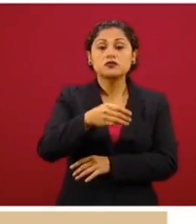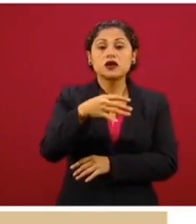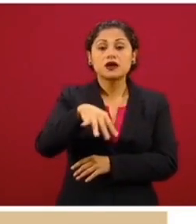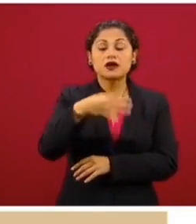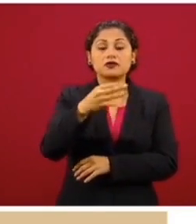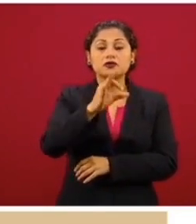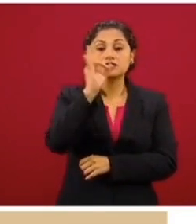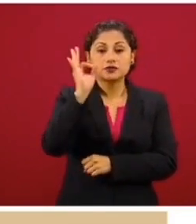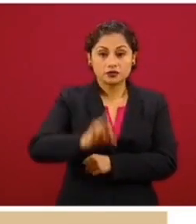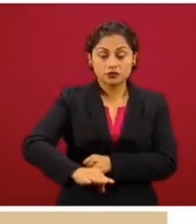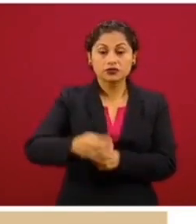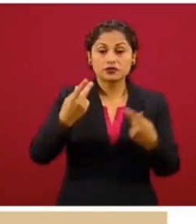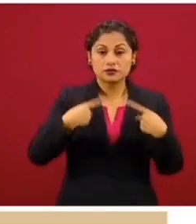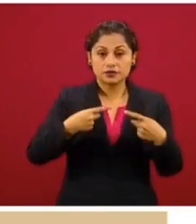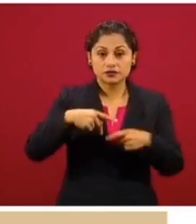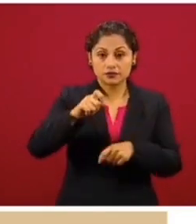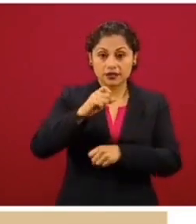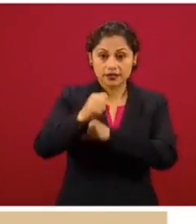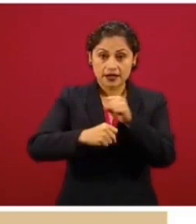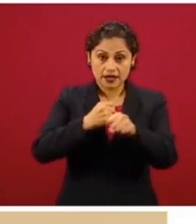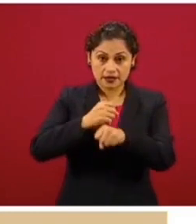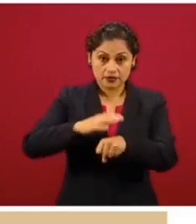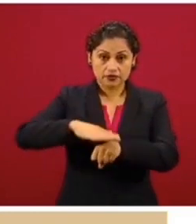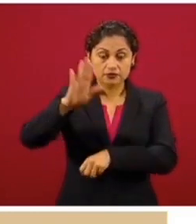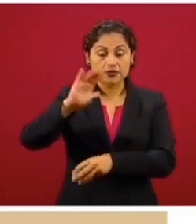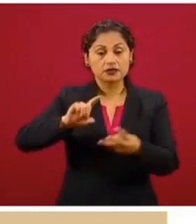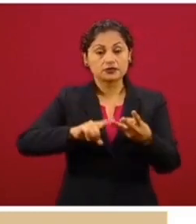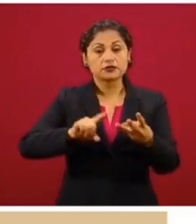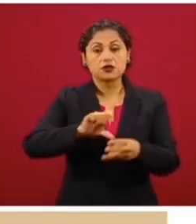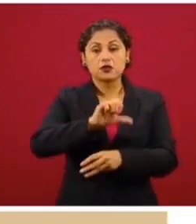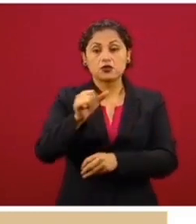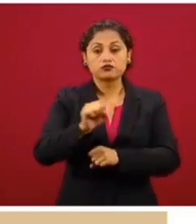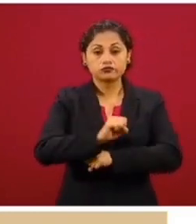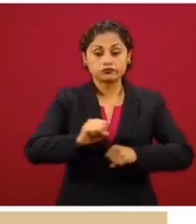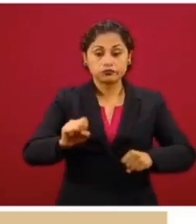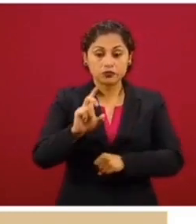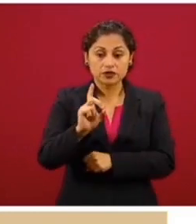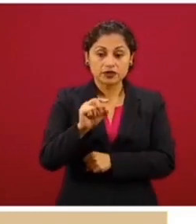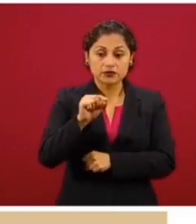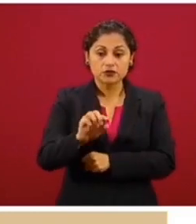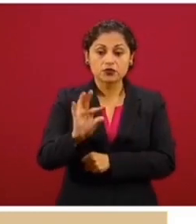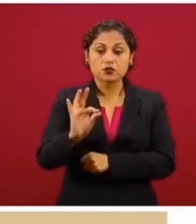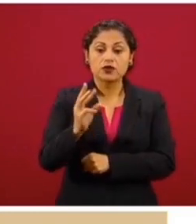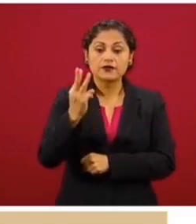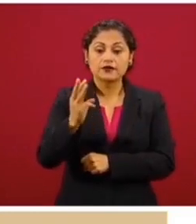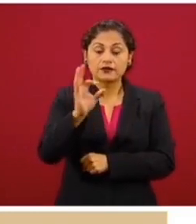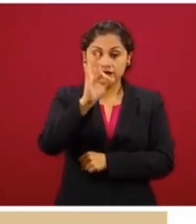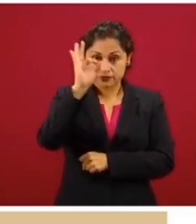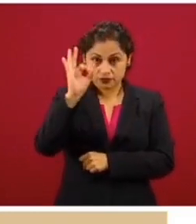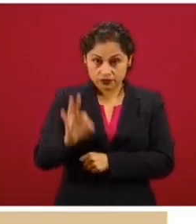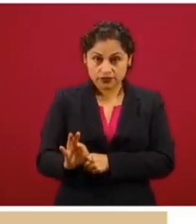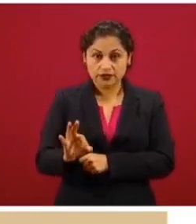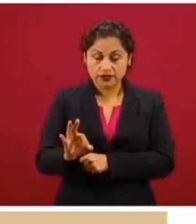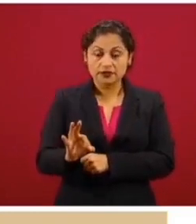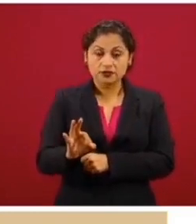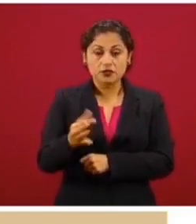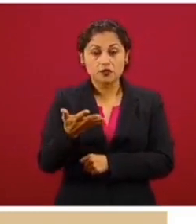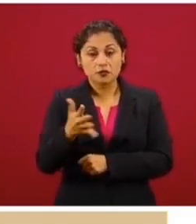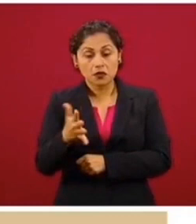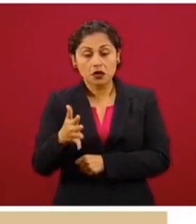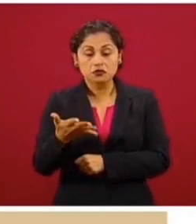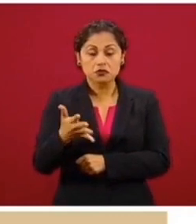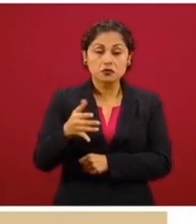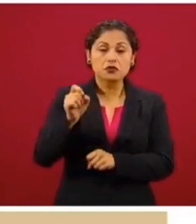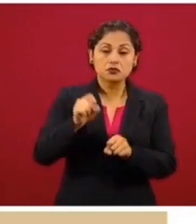personas mayores de 20 años y en obesidad tenemos 30 puntos 43 por ciento semejante a la frecuencia de obesidad